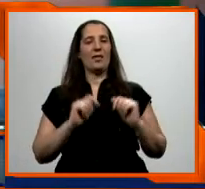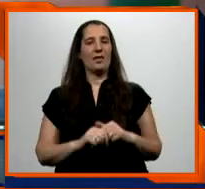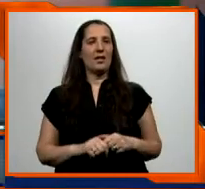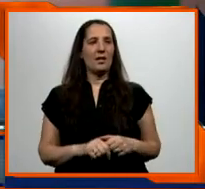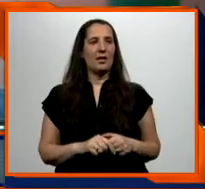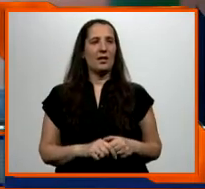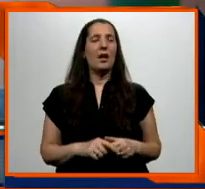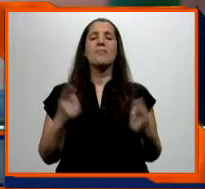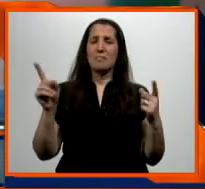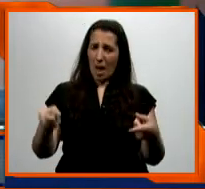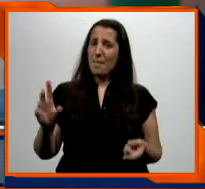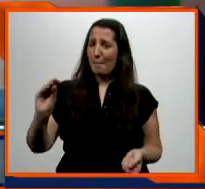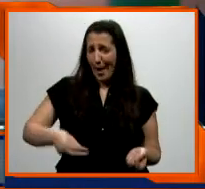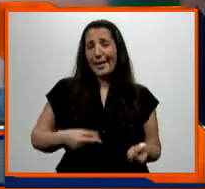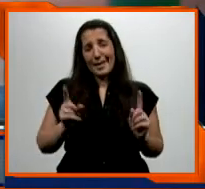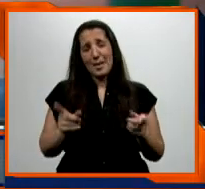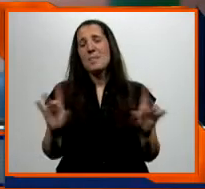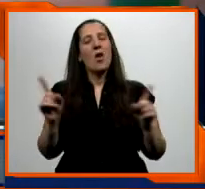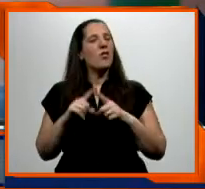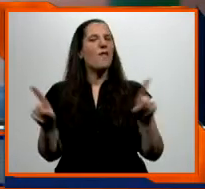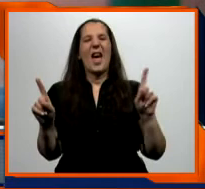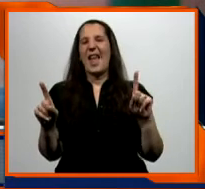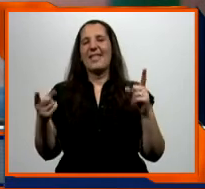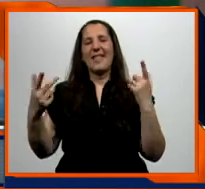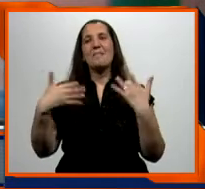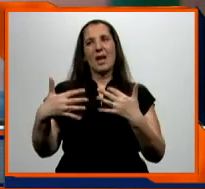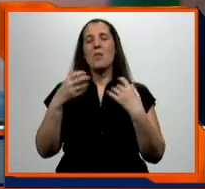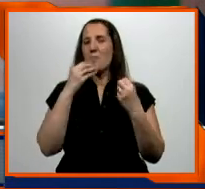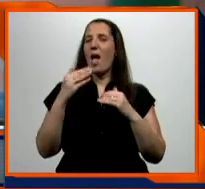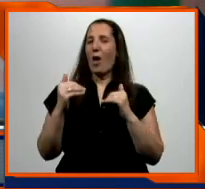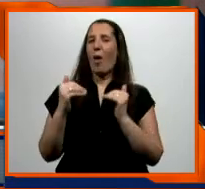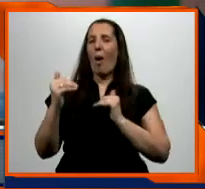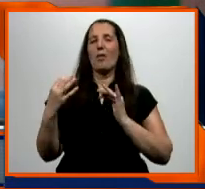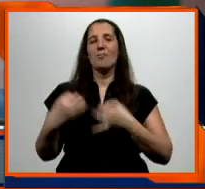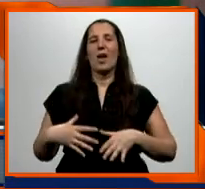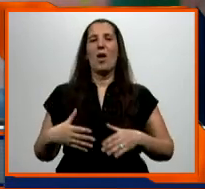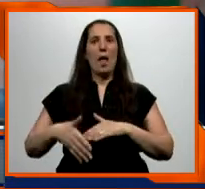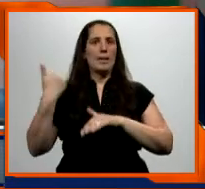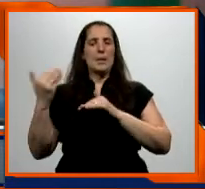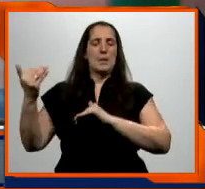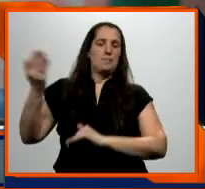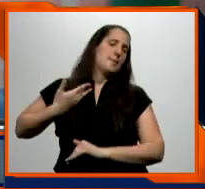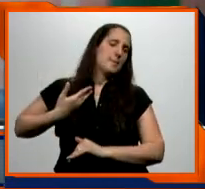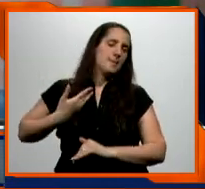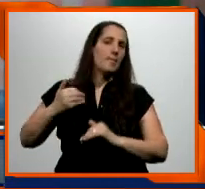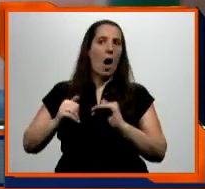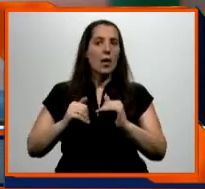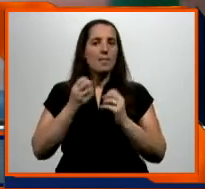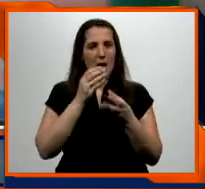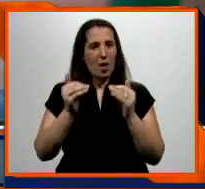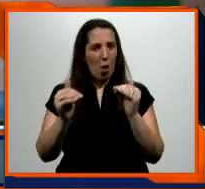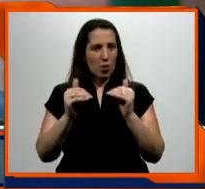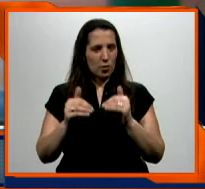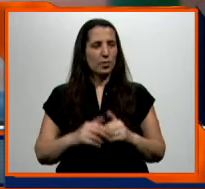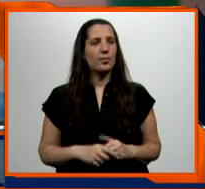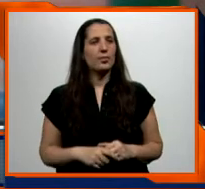Y tuve mis chances, por ahí me equivoqué, como cualquiera. Y lo vi y lo